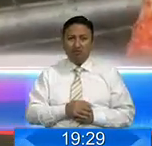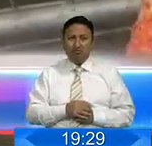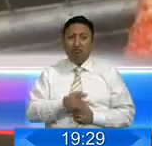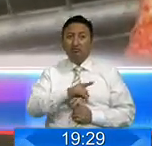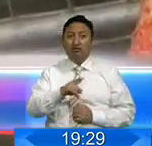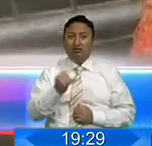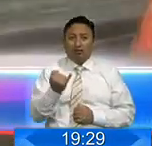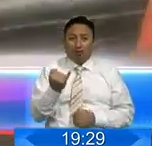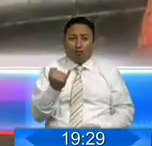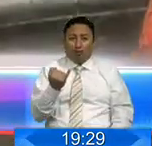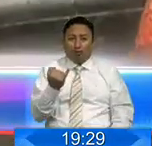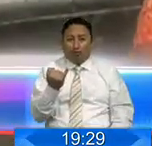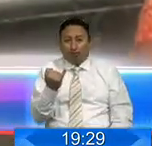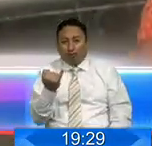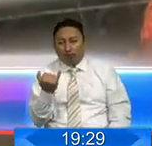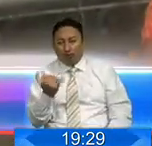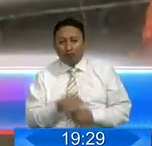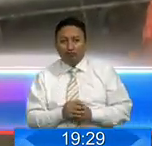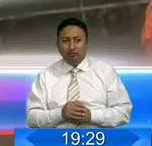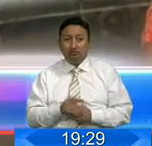están muriendo de hambre